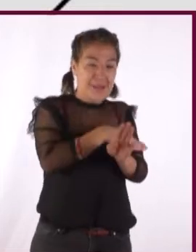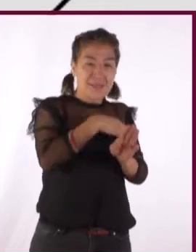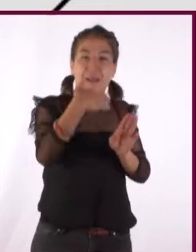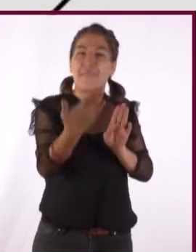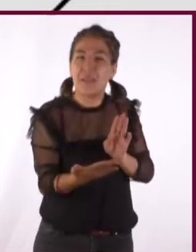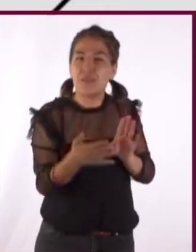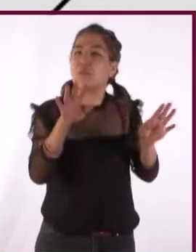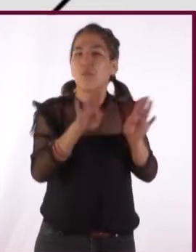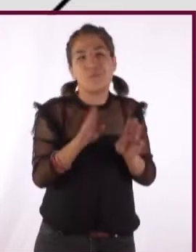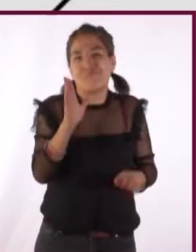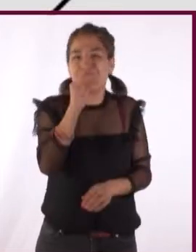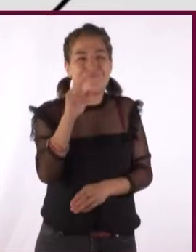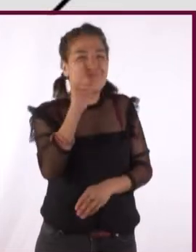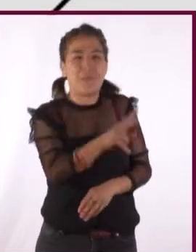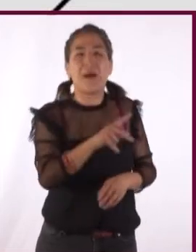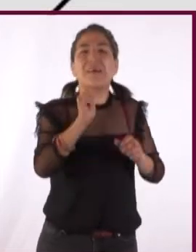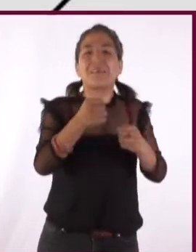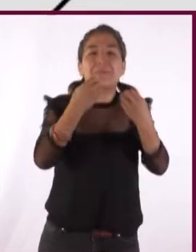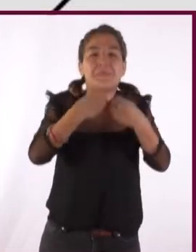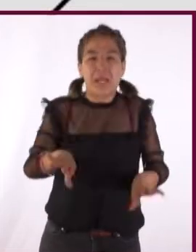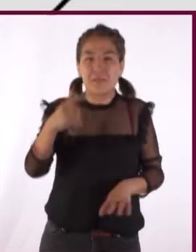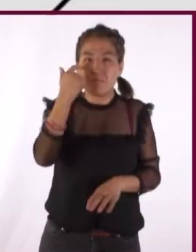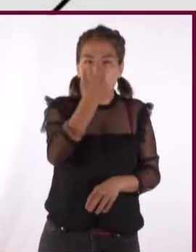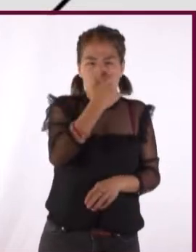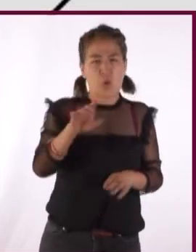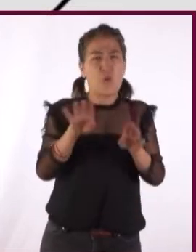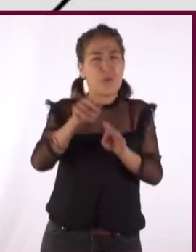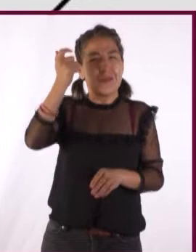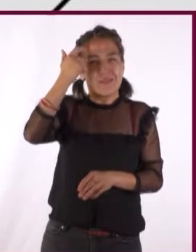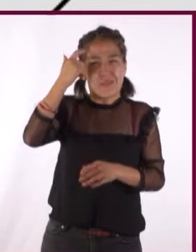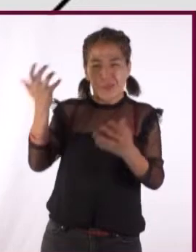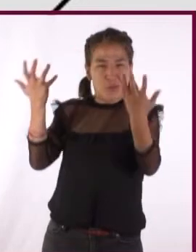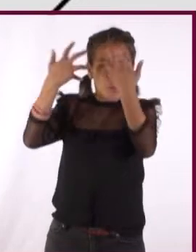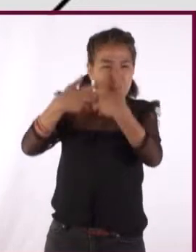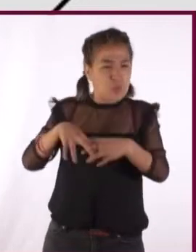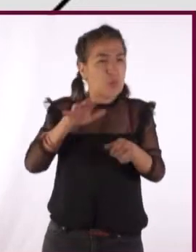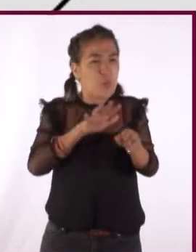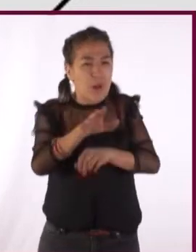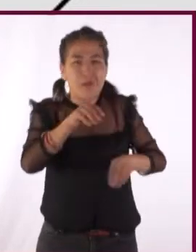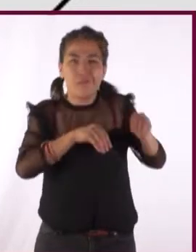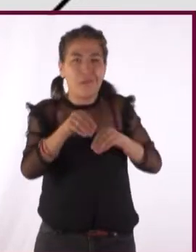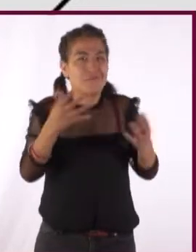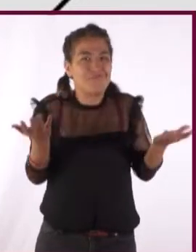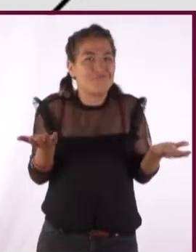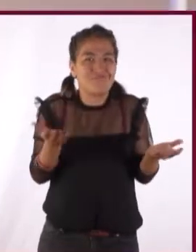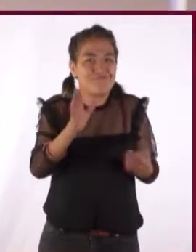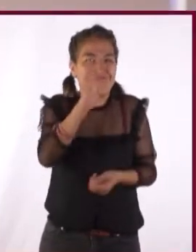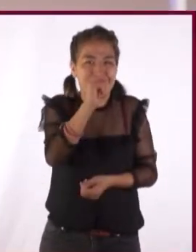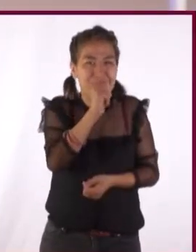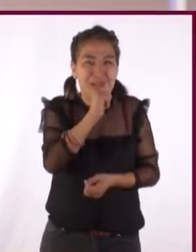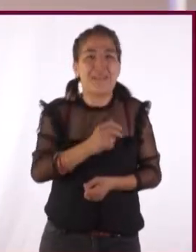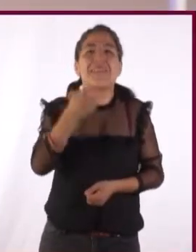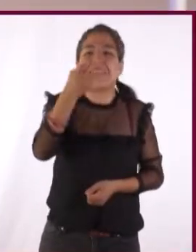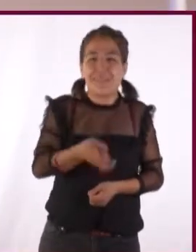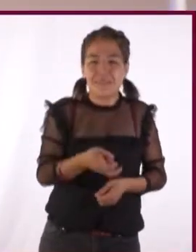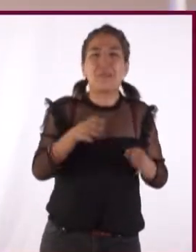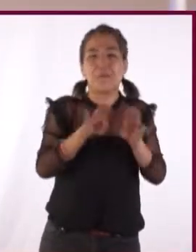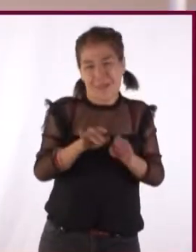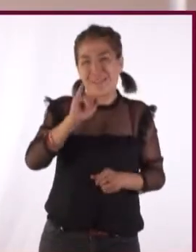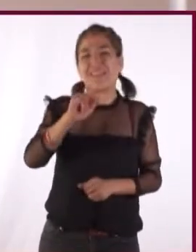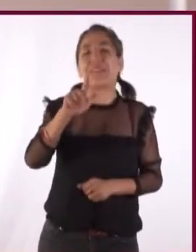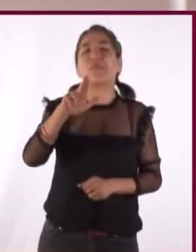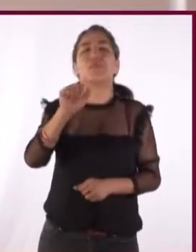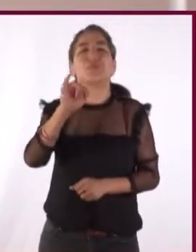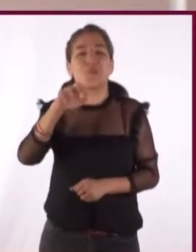Al perderse los indicadores de la perspectiva, el cerebro no puede identificar cuál es la orientación espacial del cubo. Así que esto es una